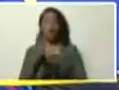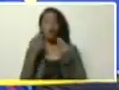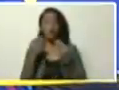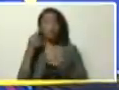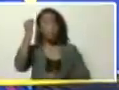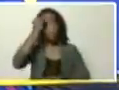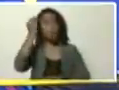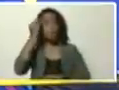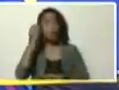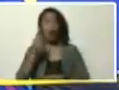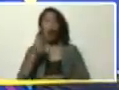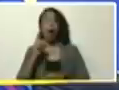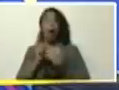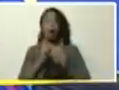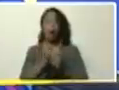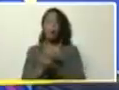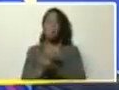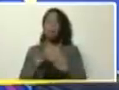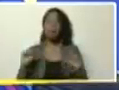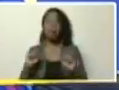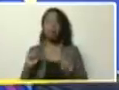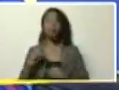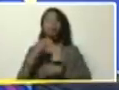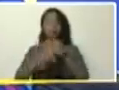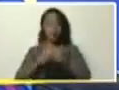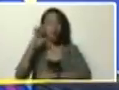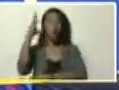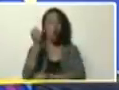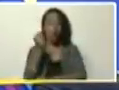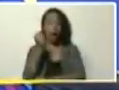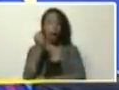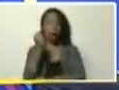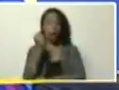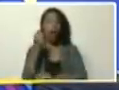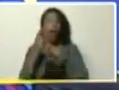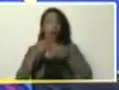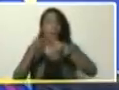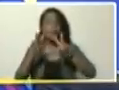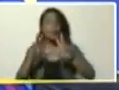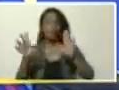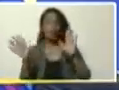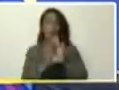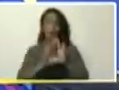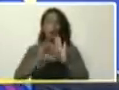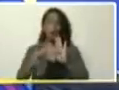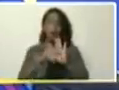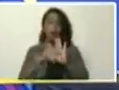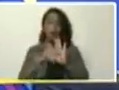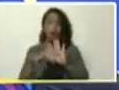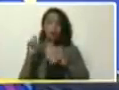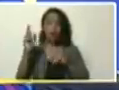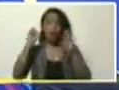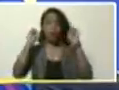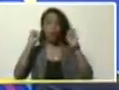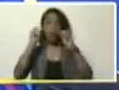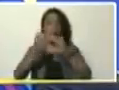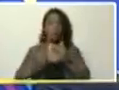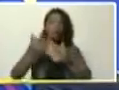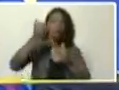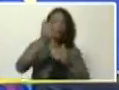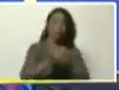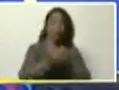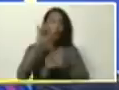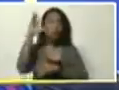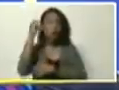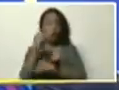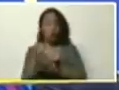creían imposible, se logró. Logramos la paz con la constituyente y en consecuencia después logramos